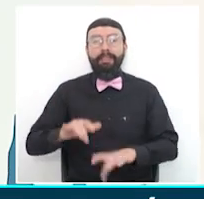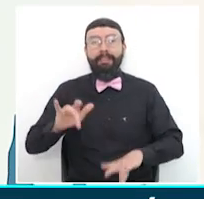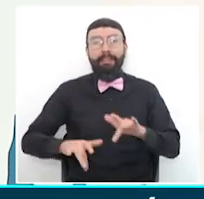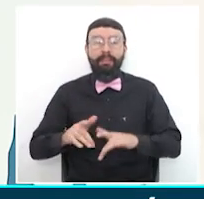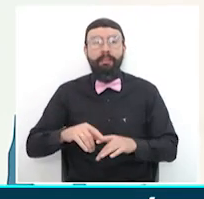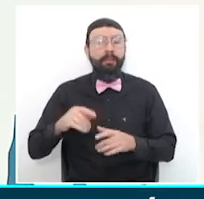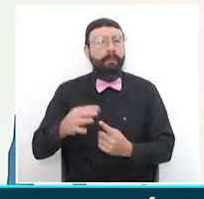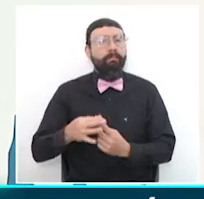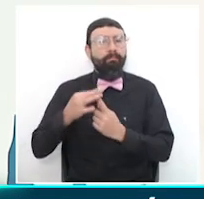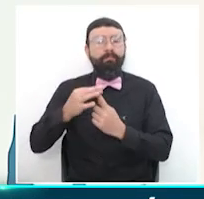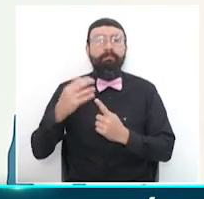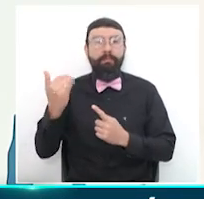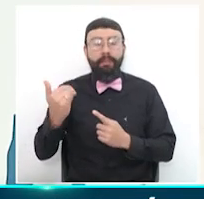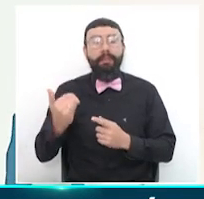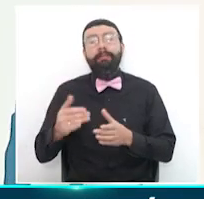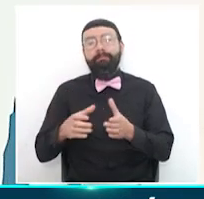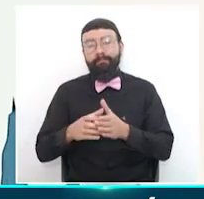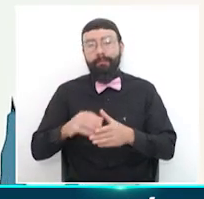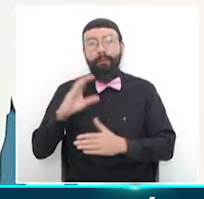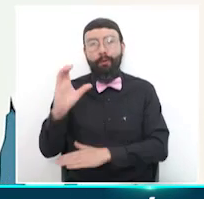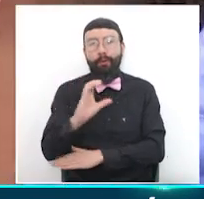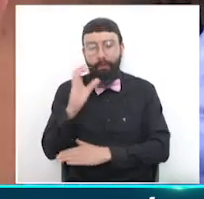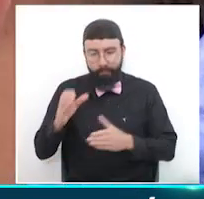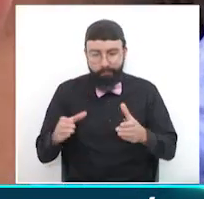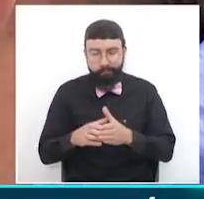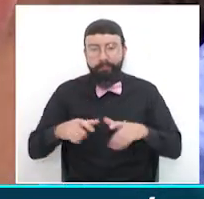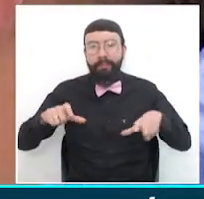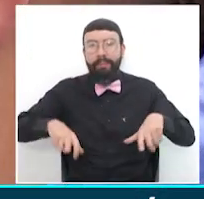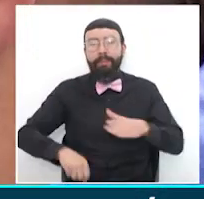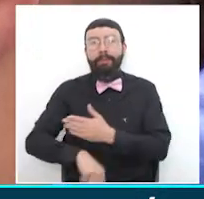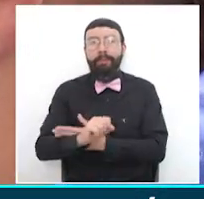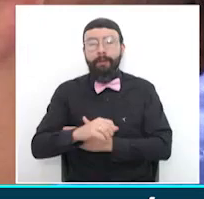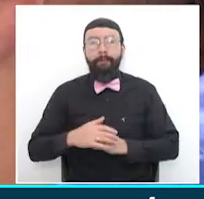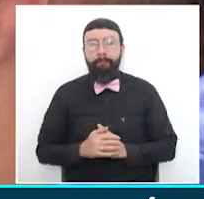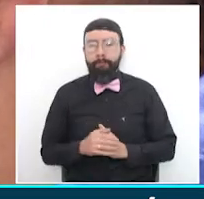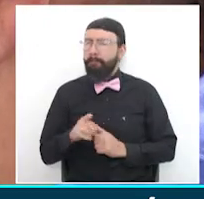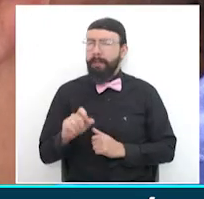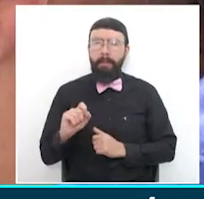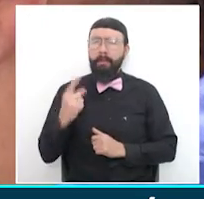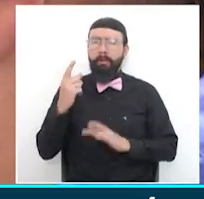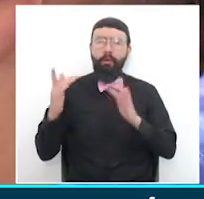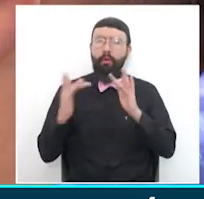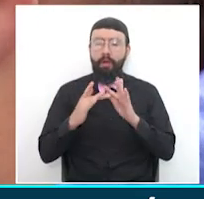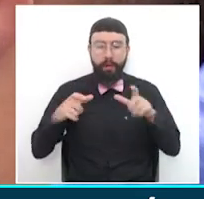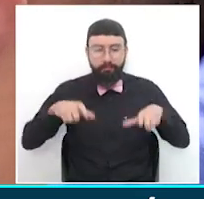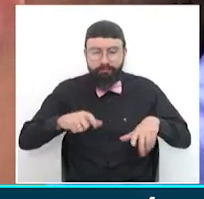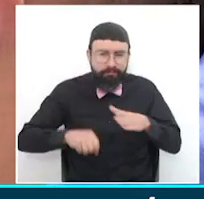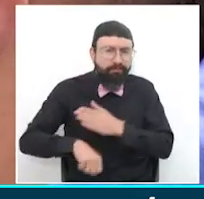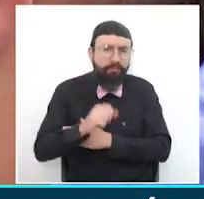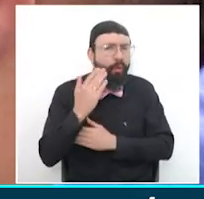Federación Colombiana de esta disciplina. Su primer contacto con el microfútbol se dio a los 11 años como